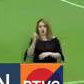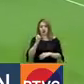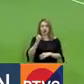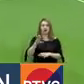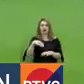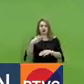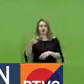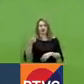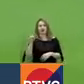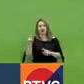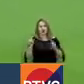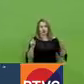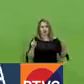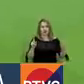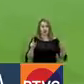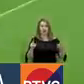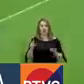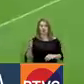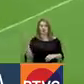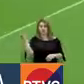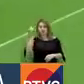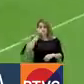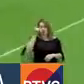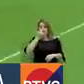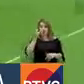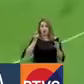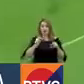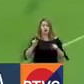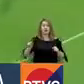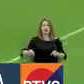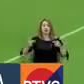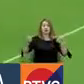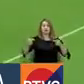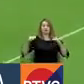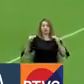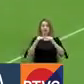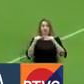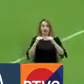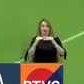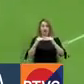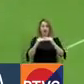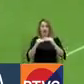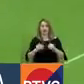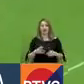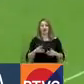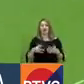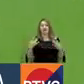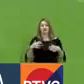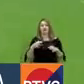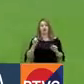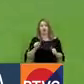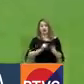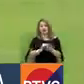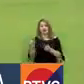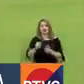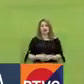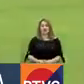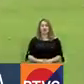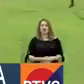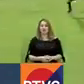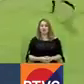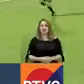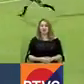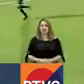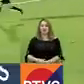ramírez para el 1 euro millonario estaba empatar frente alianza petrolera apuntó oro que lo puede meter en el grupo de los clasificados daniel ruiz